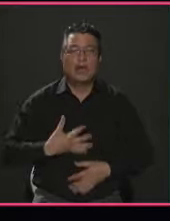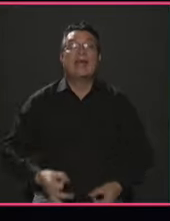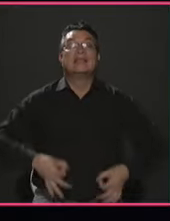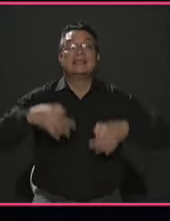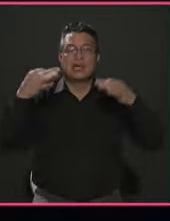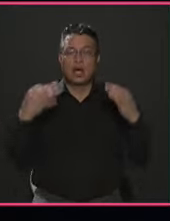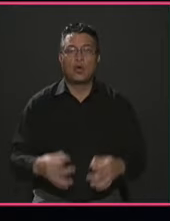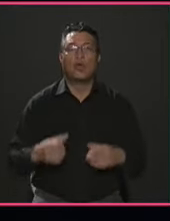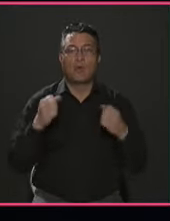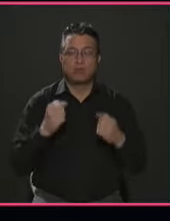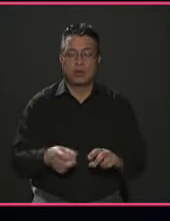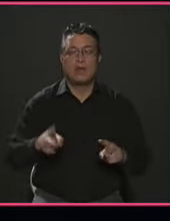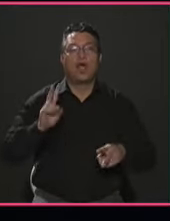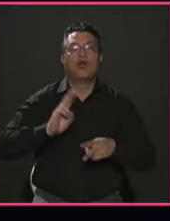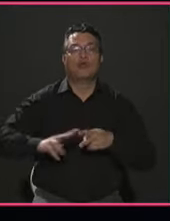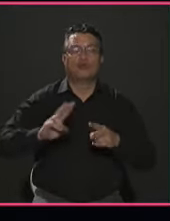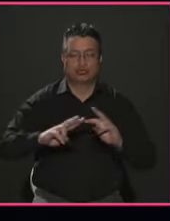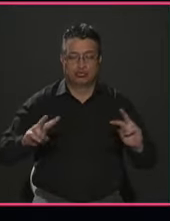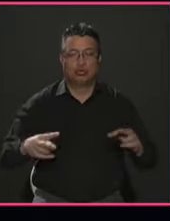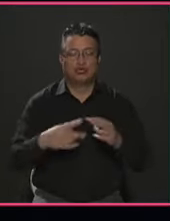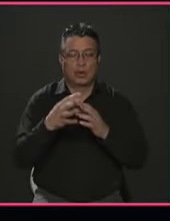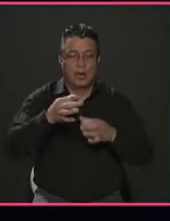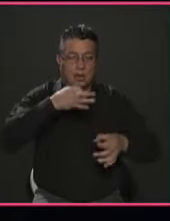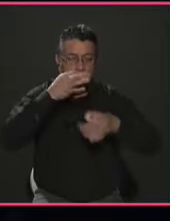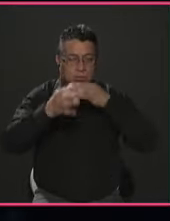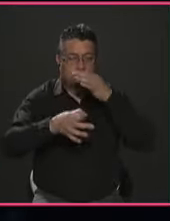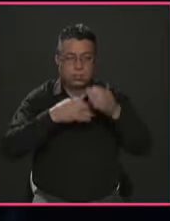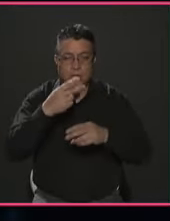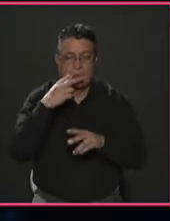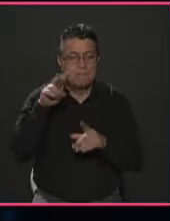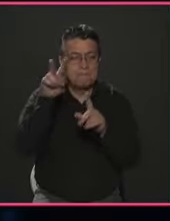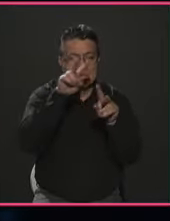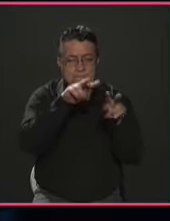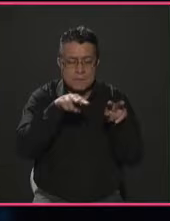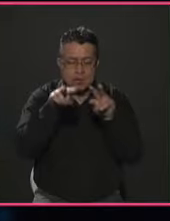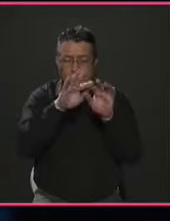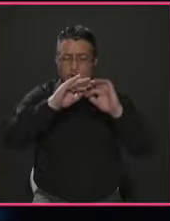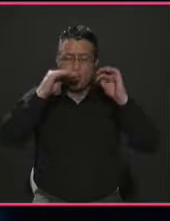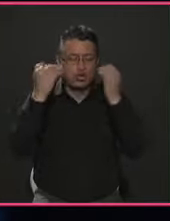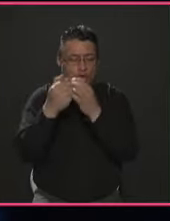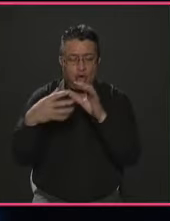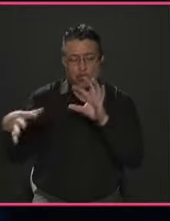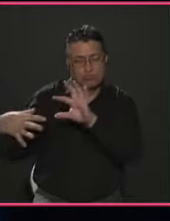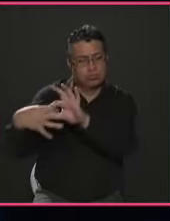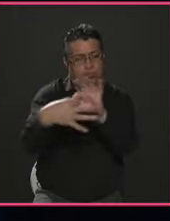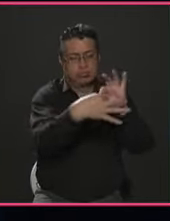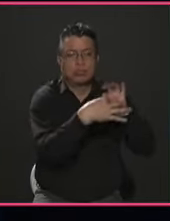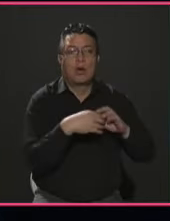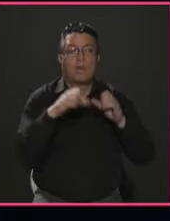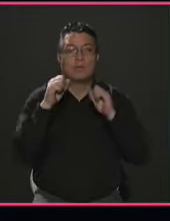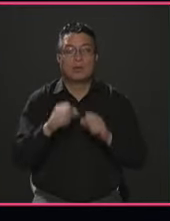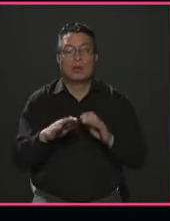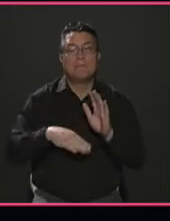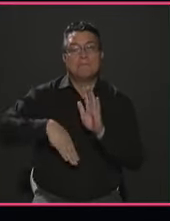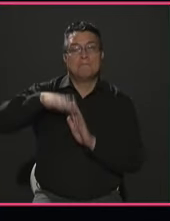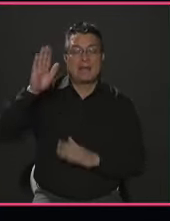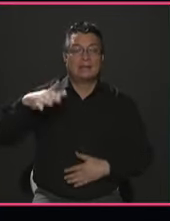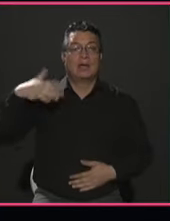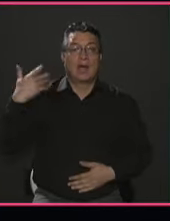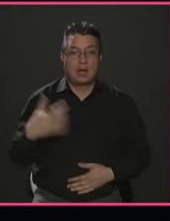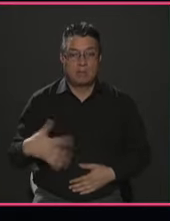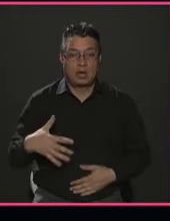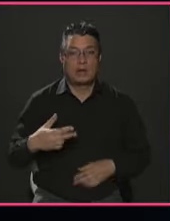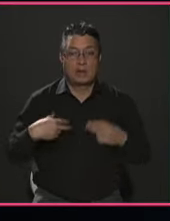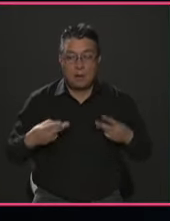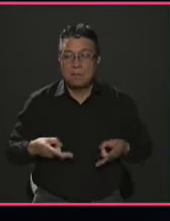se pueden construir narrativas que se pueden construir visiones comunes parda que vuelvan a poner en centro Lo relevante y